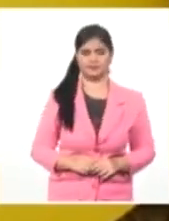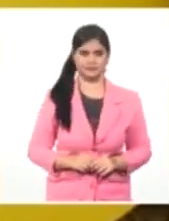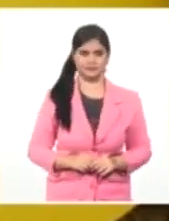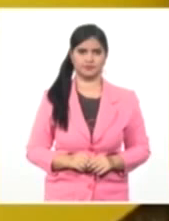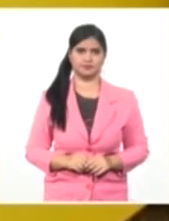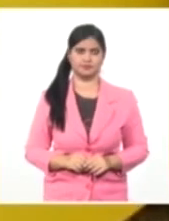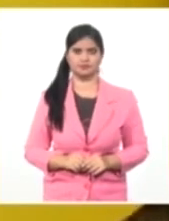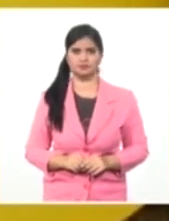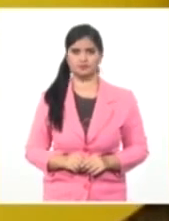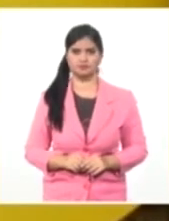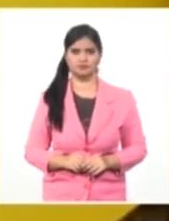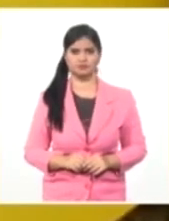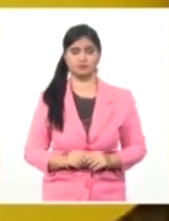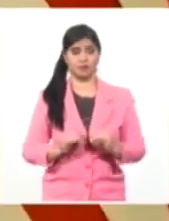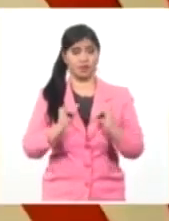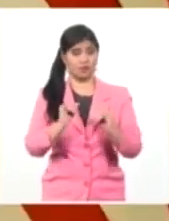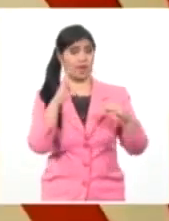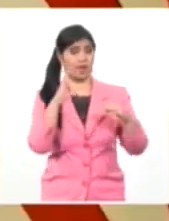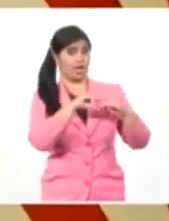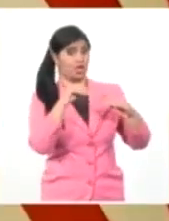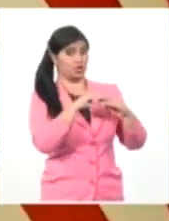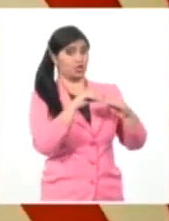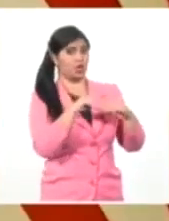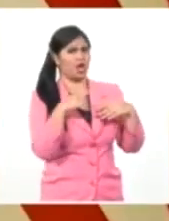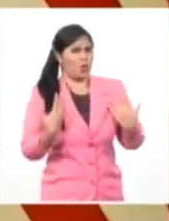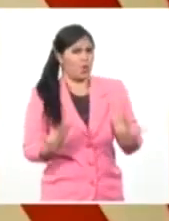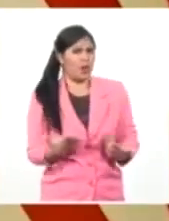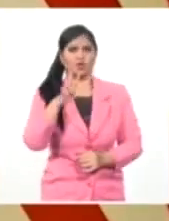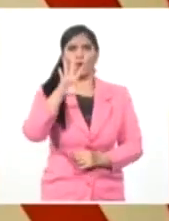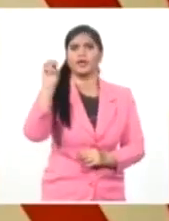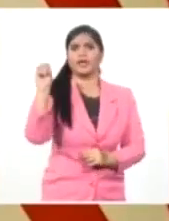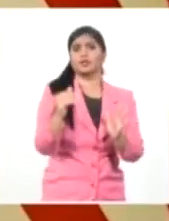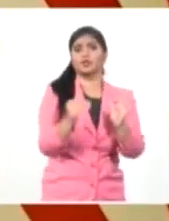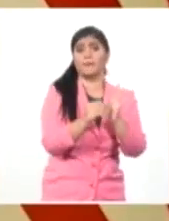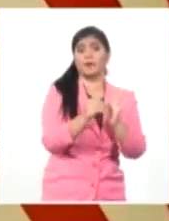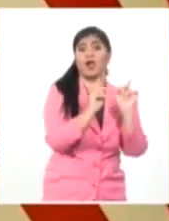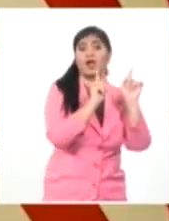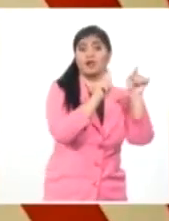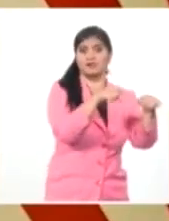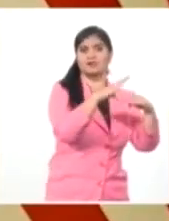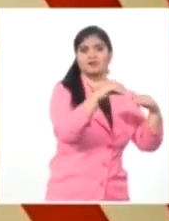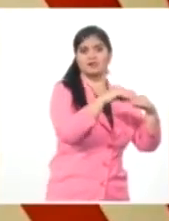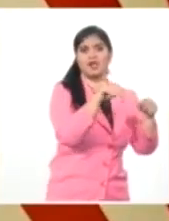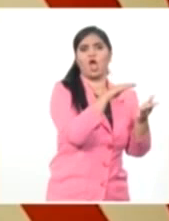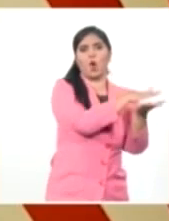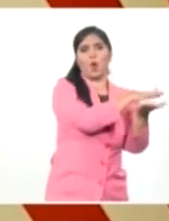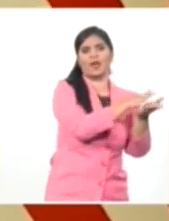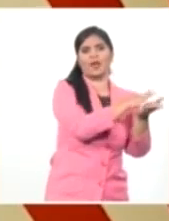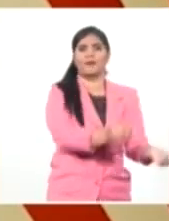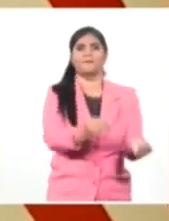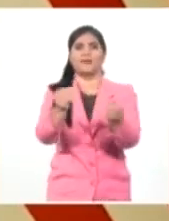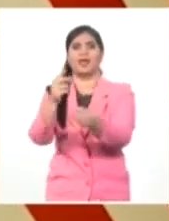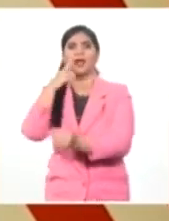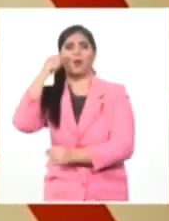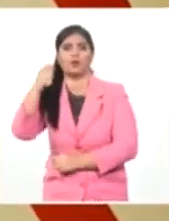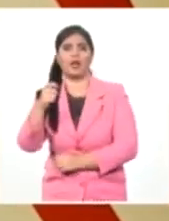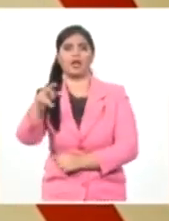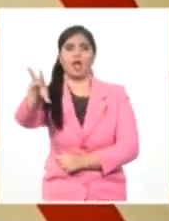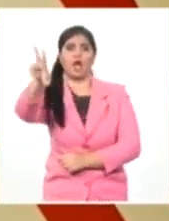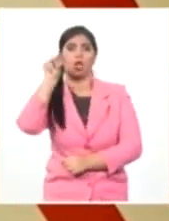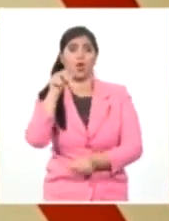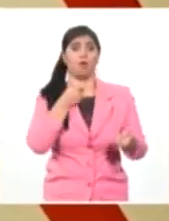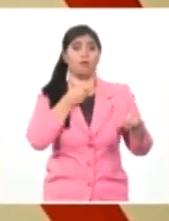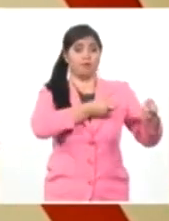guerra. Anuncio de más dólares, 500 millones, más ayuda militar traducida por ahora en una nueva entrega de equipos